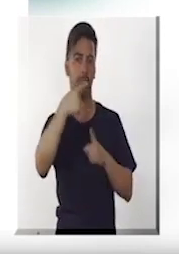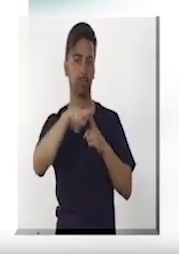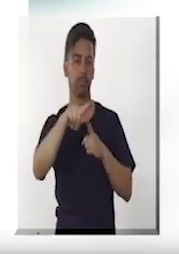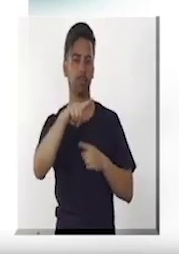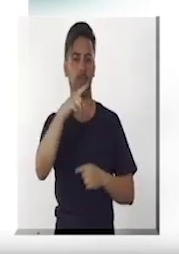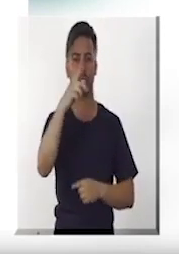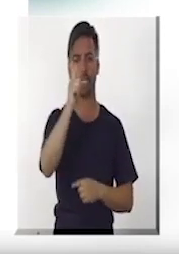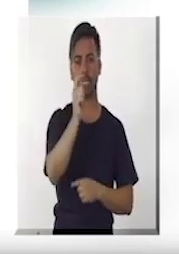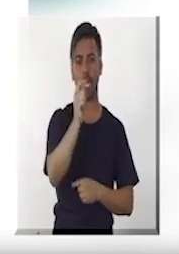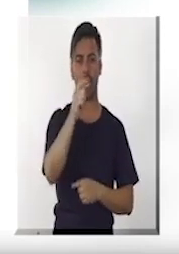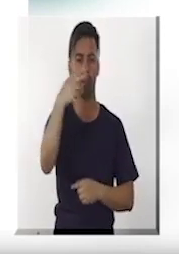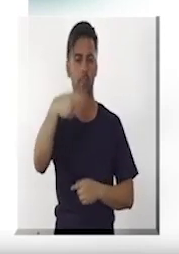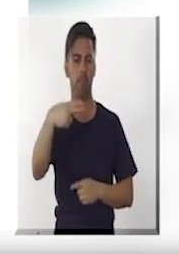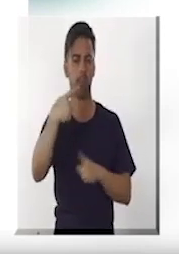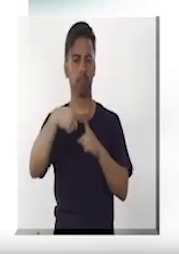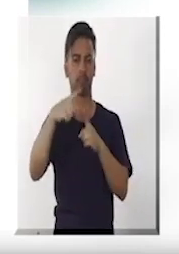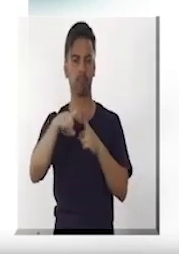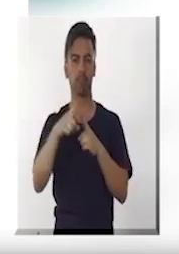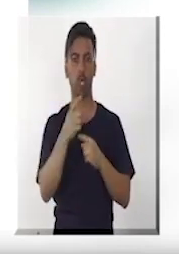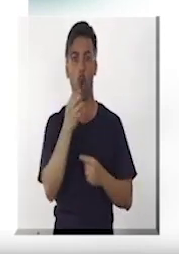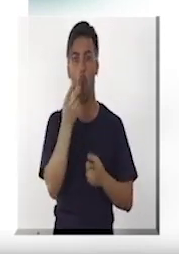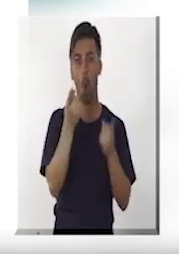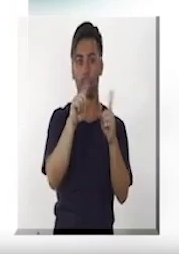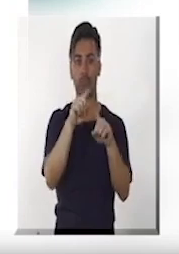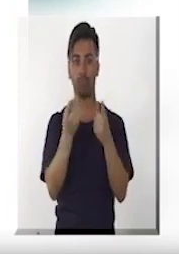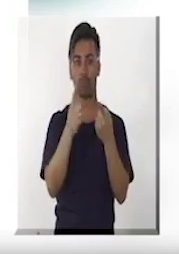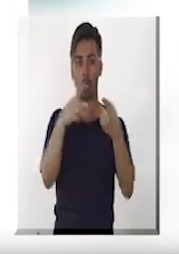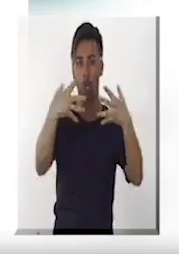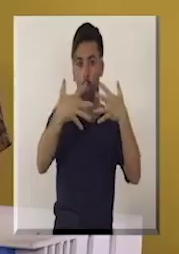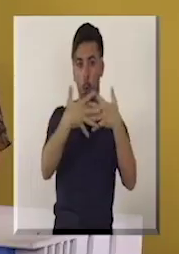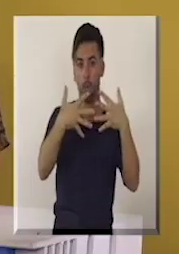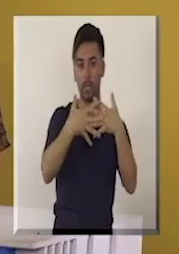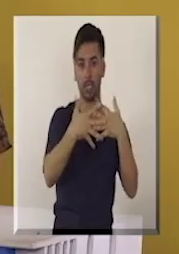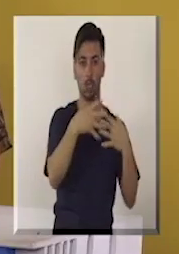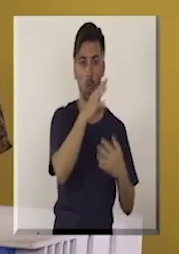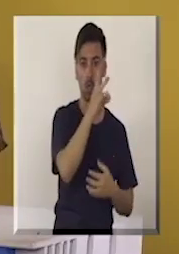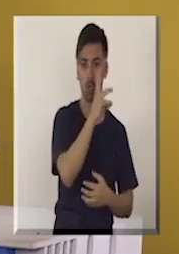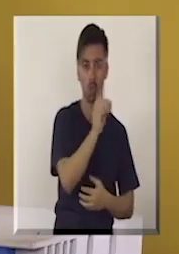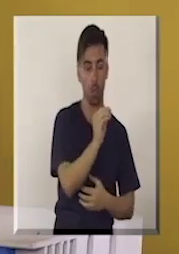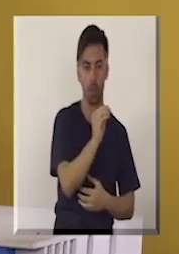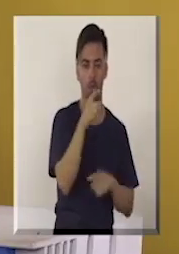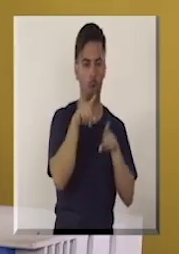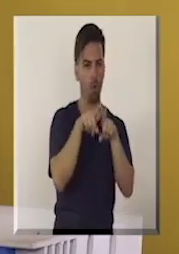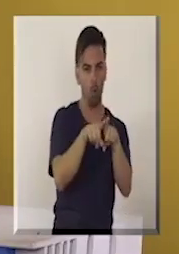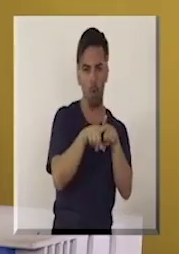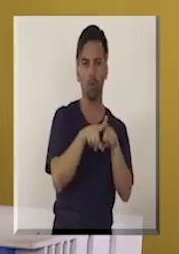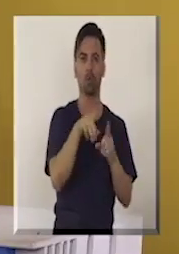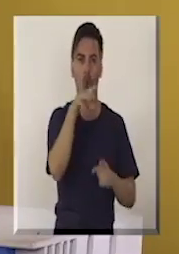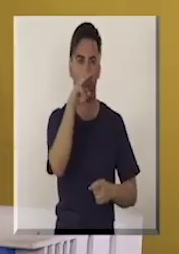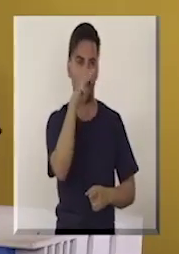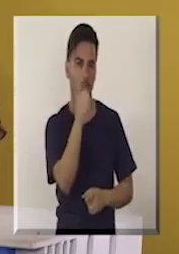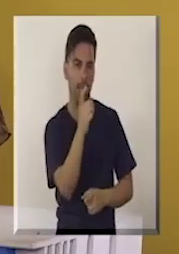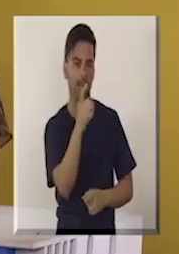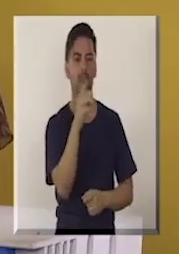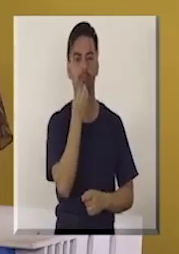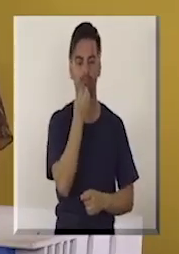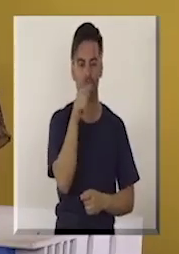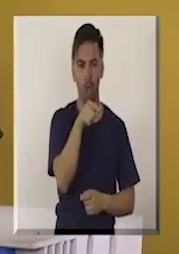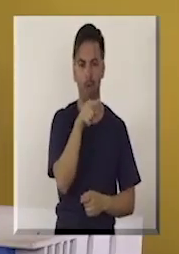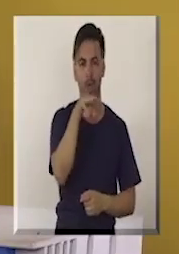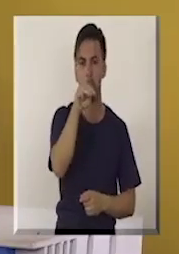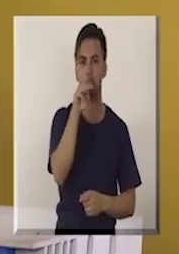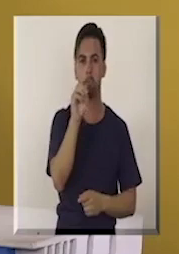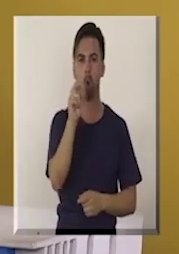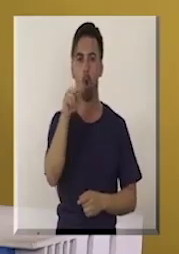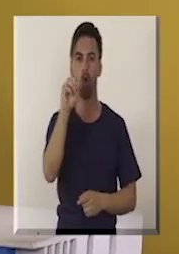cuando estemos hablando de operaciones de multiplicación y de potencia. Observa bien. Ahora aquí tienes diferentes ejemplos.